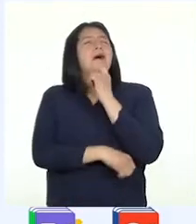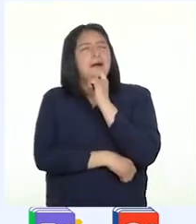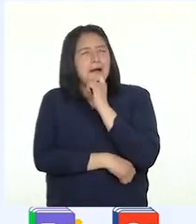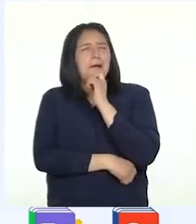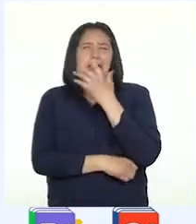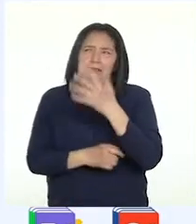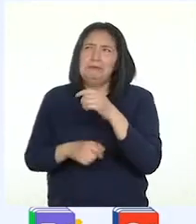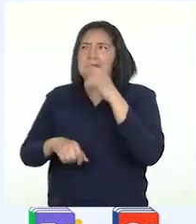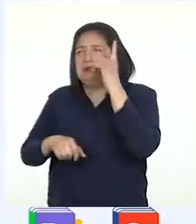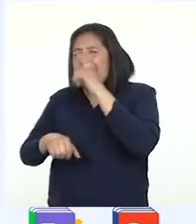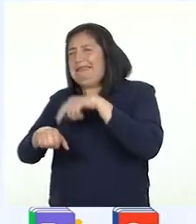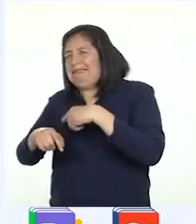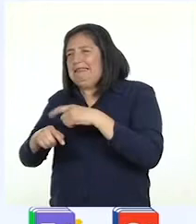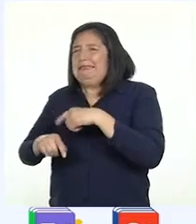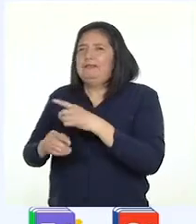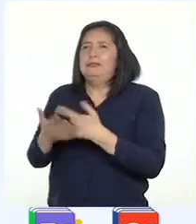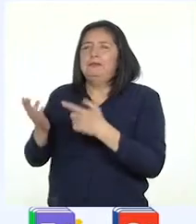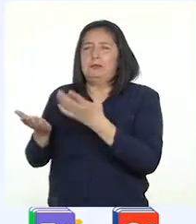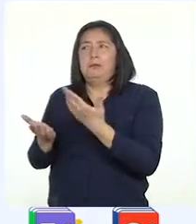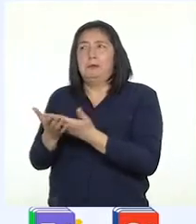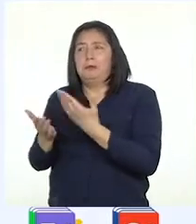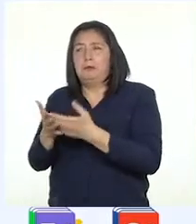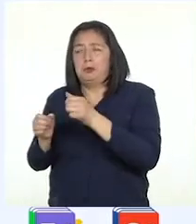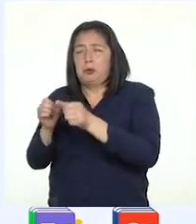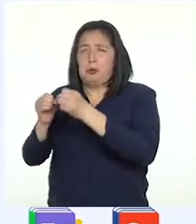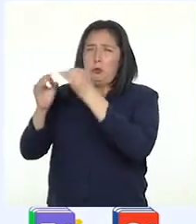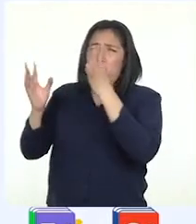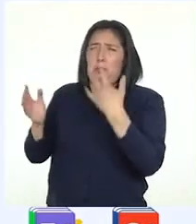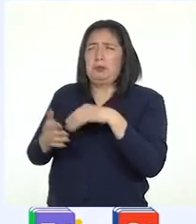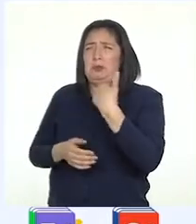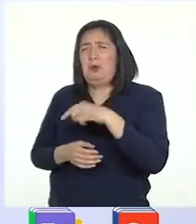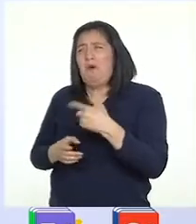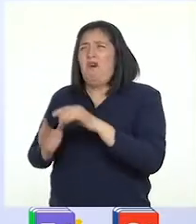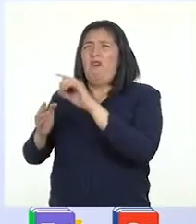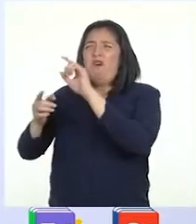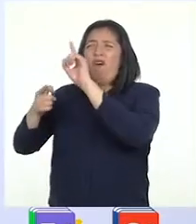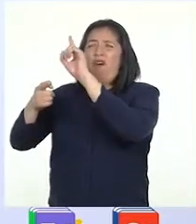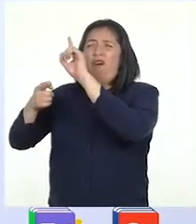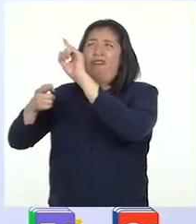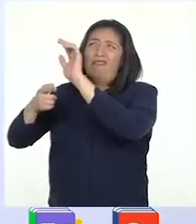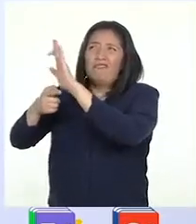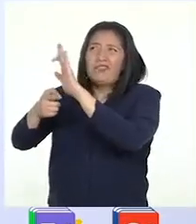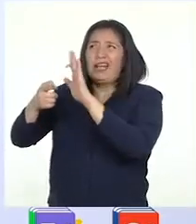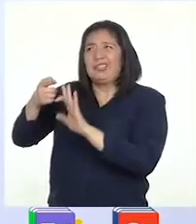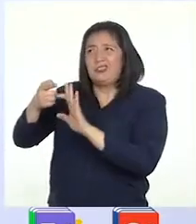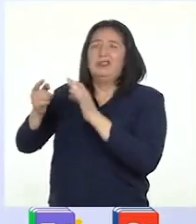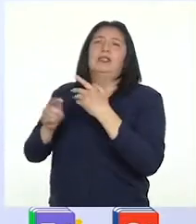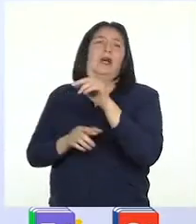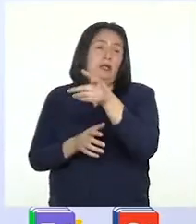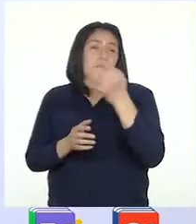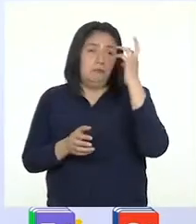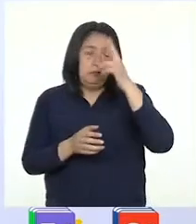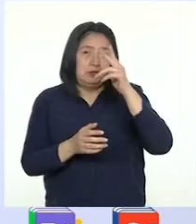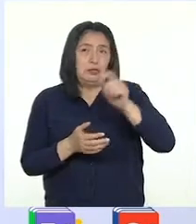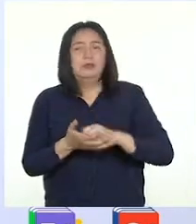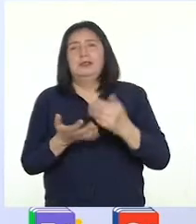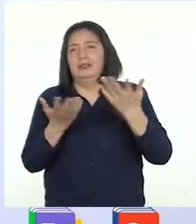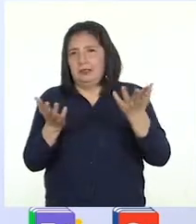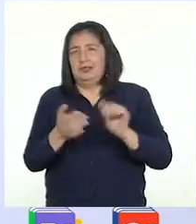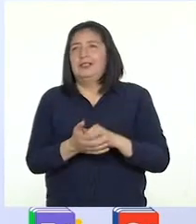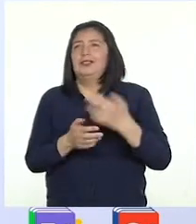poco trabajoso, sobre todo si probamos con números más altos o fracciones. Así es. Por ello existen